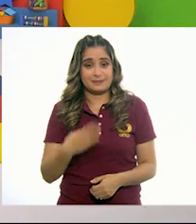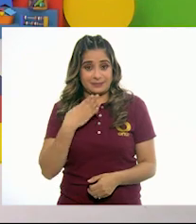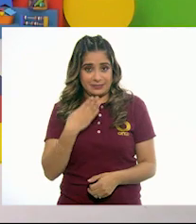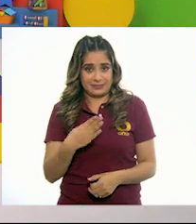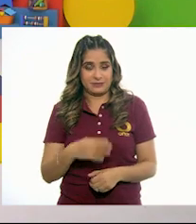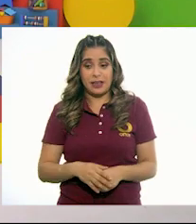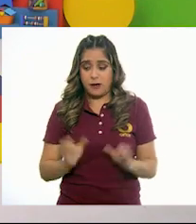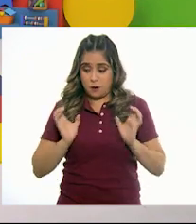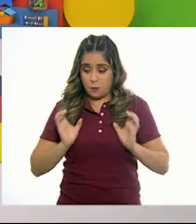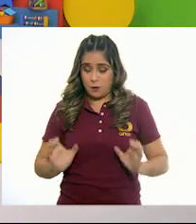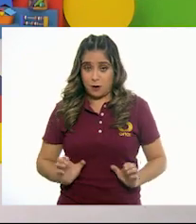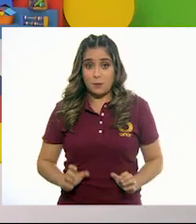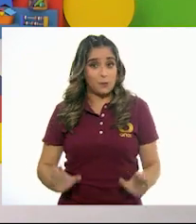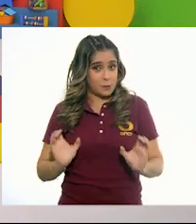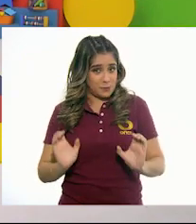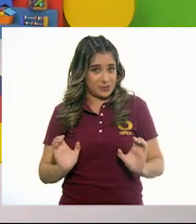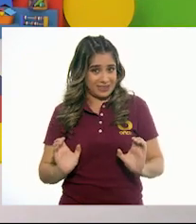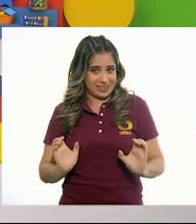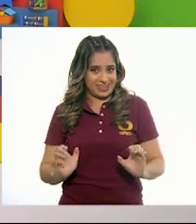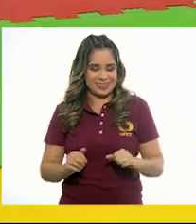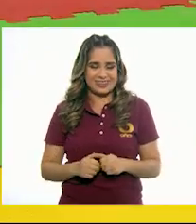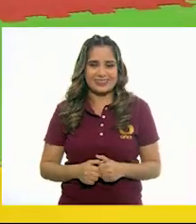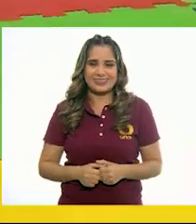Controlas tu cuerpo.